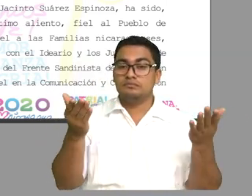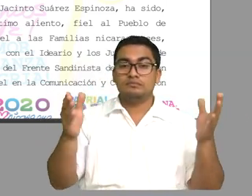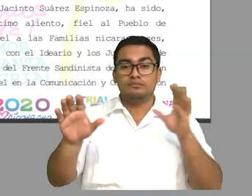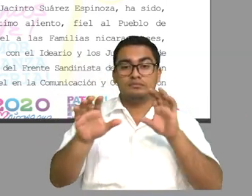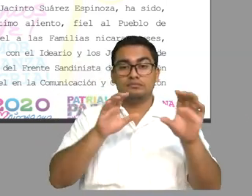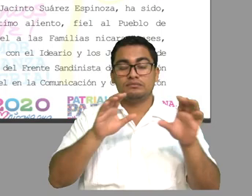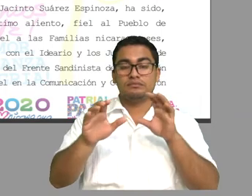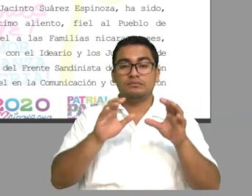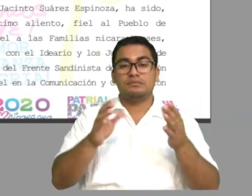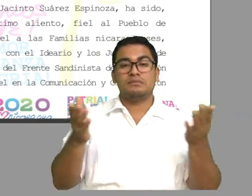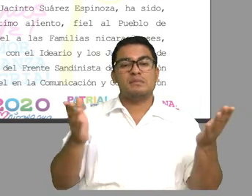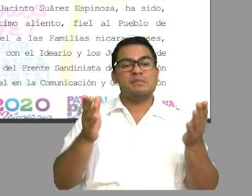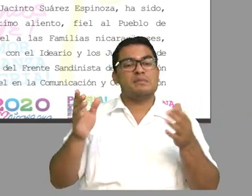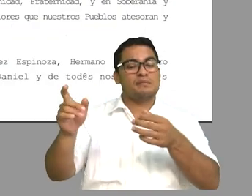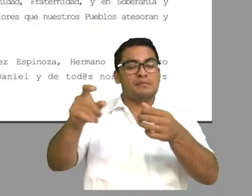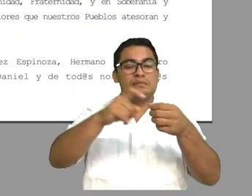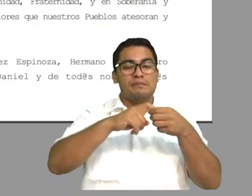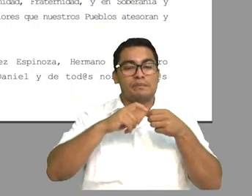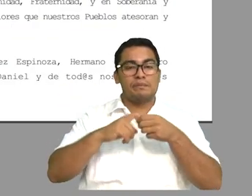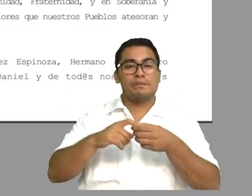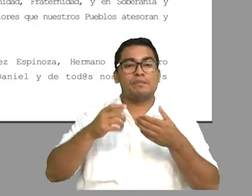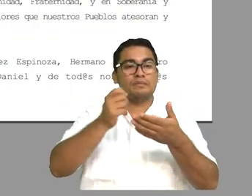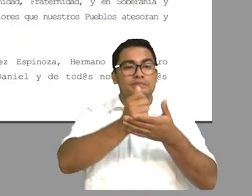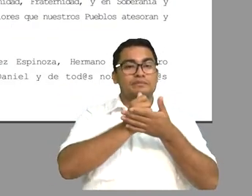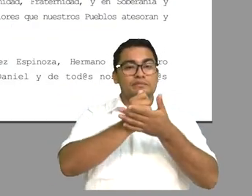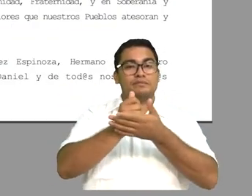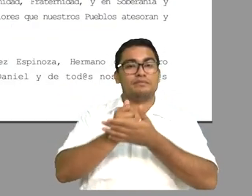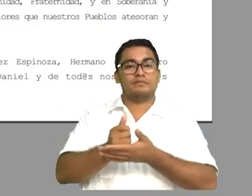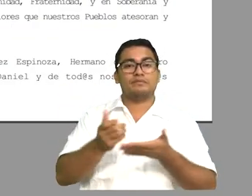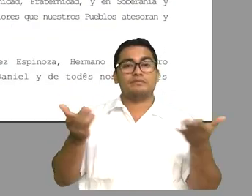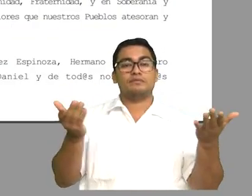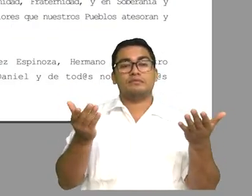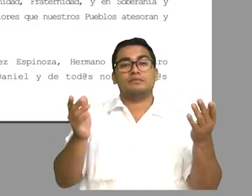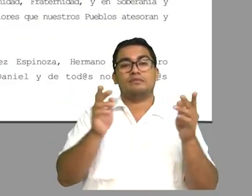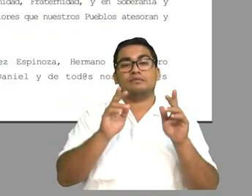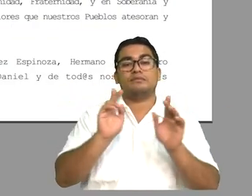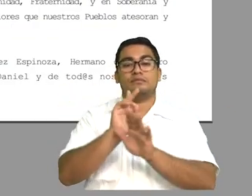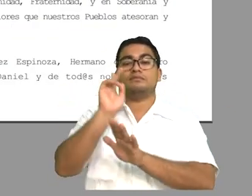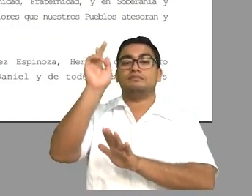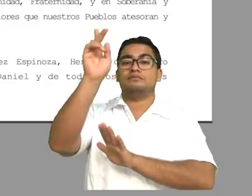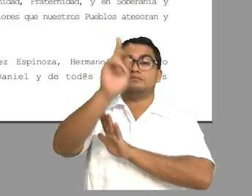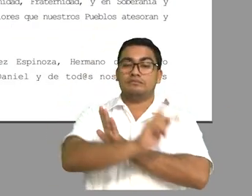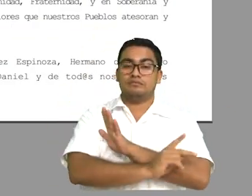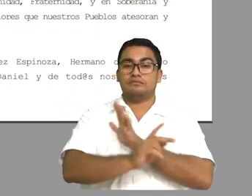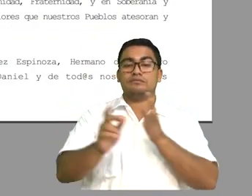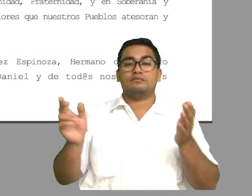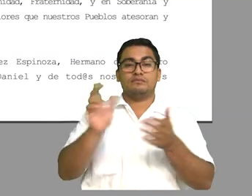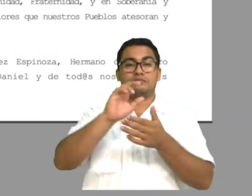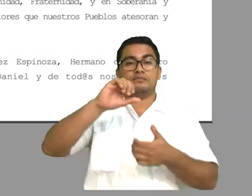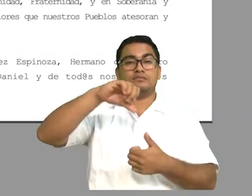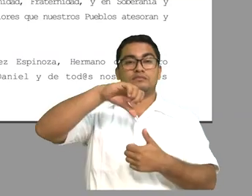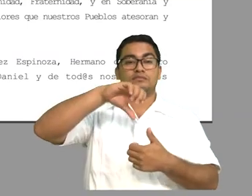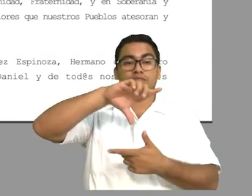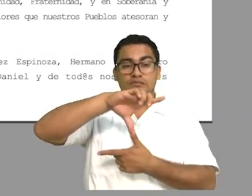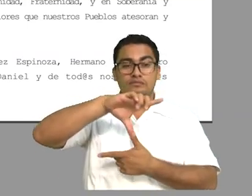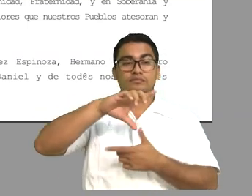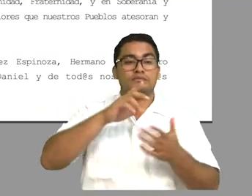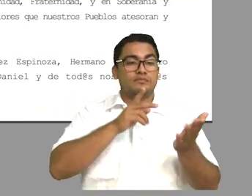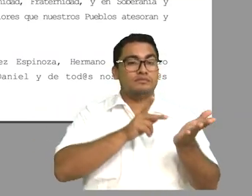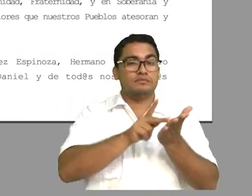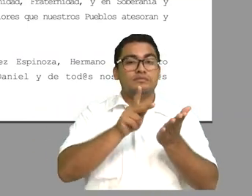comunicación y coordinación solidaria con todos los países y partidos y